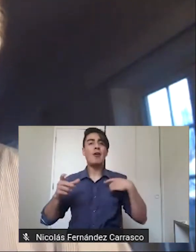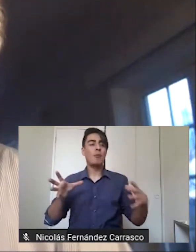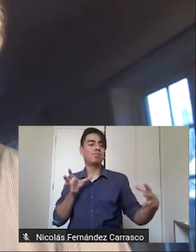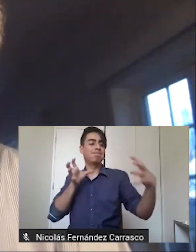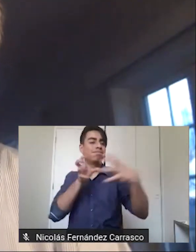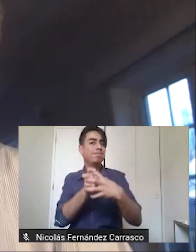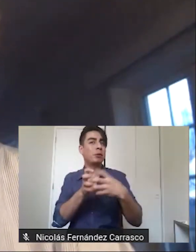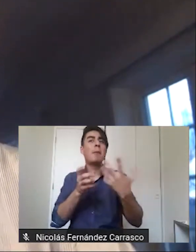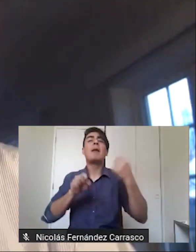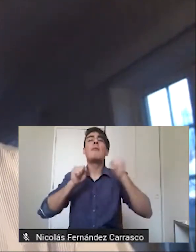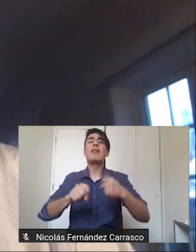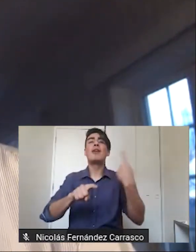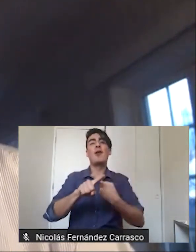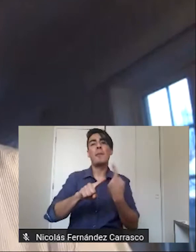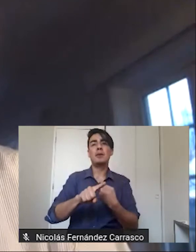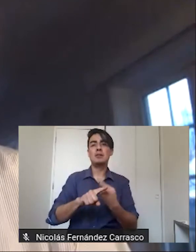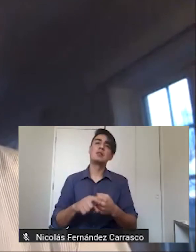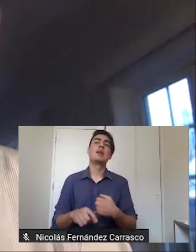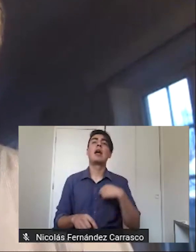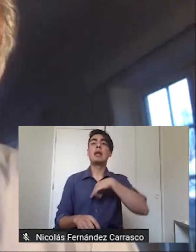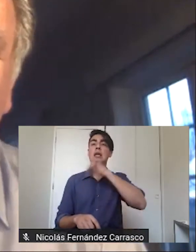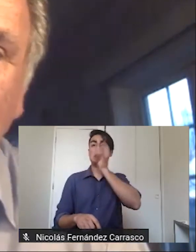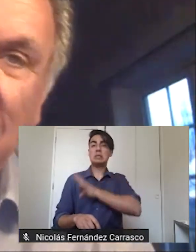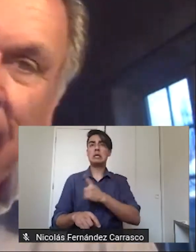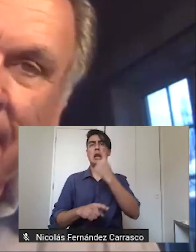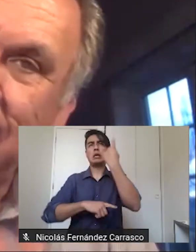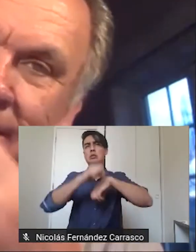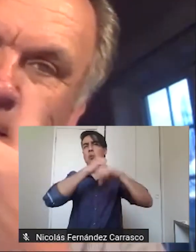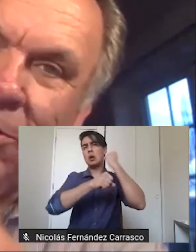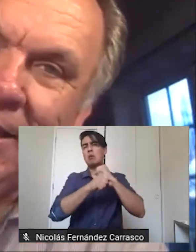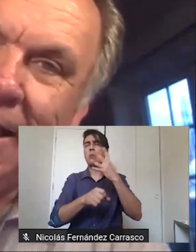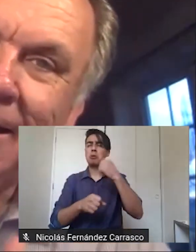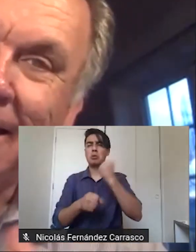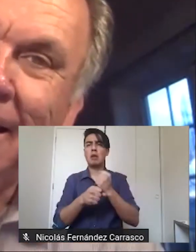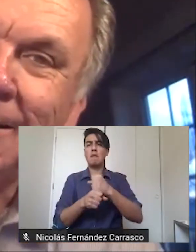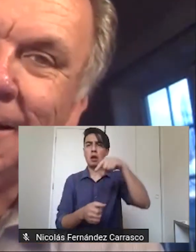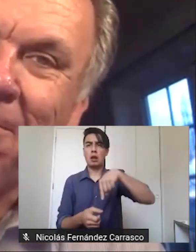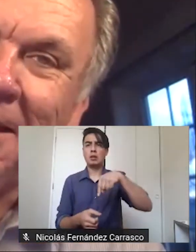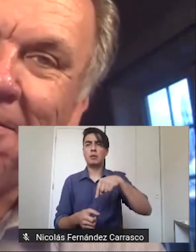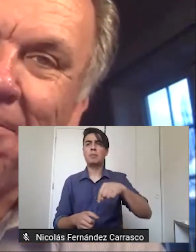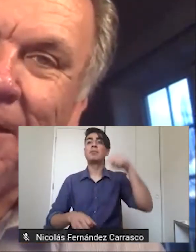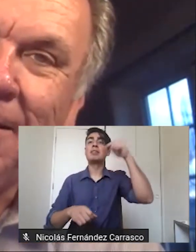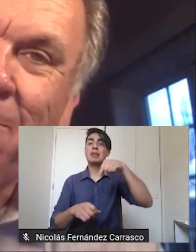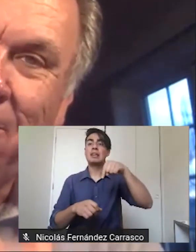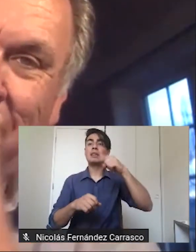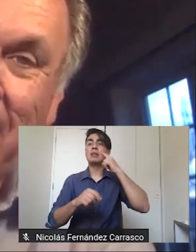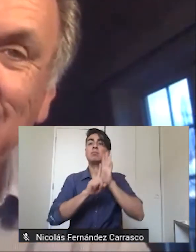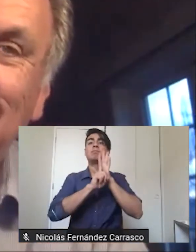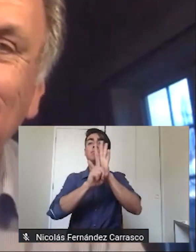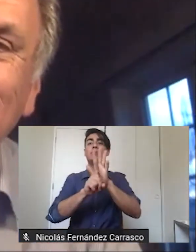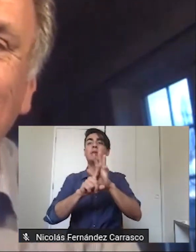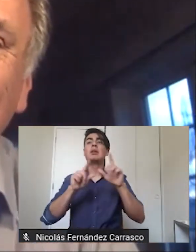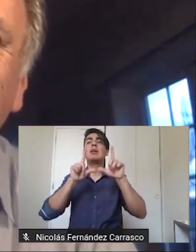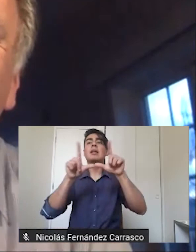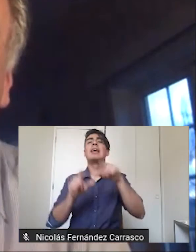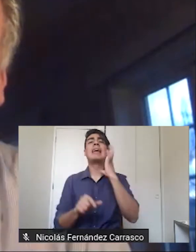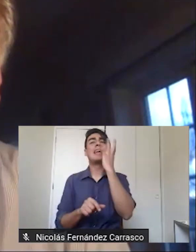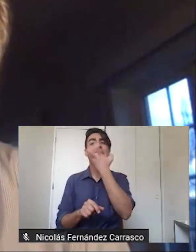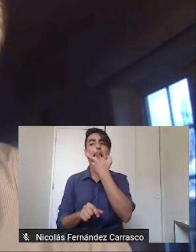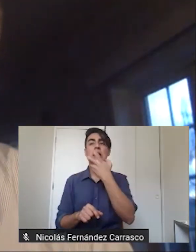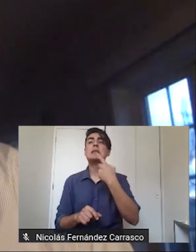diálogo durante un año y hemos traducido un manual. Esta es la portada en inglés, lamentablemente, pero también está en